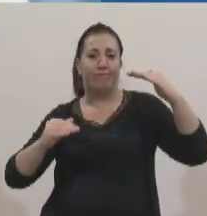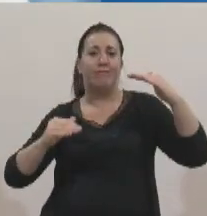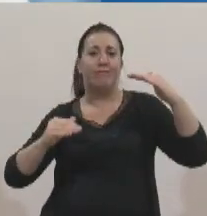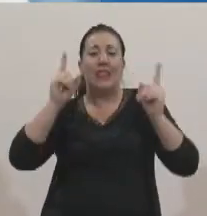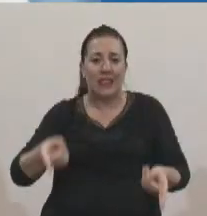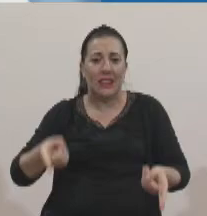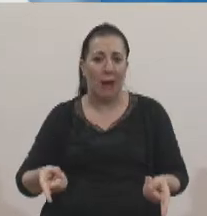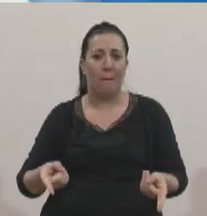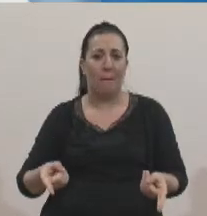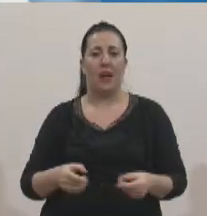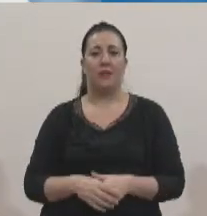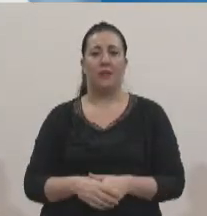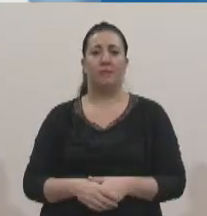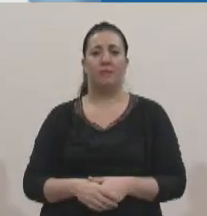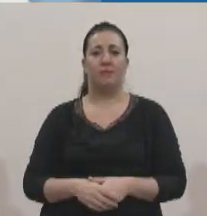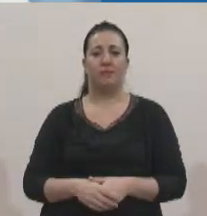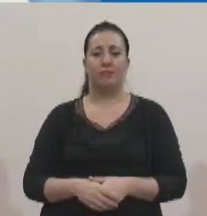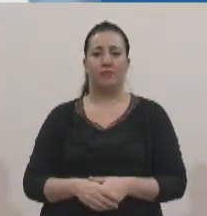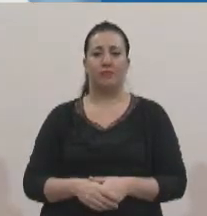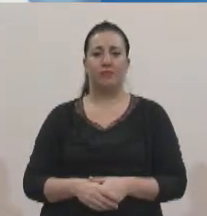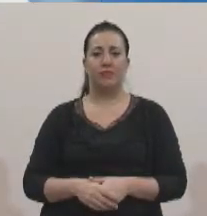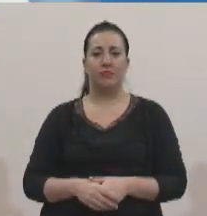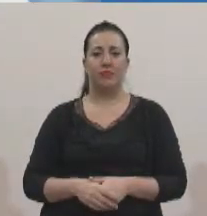también ejercitan tareas de cuidado.